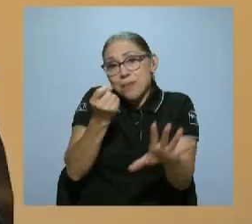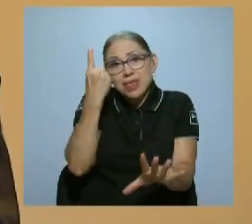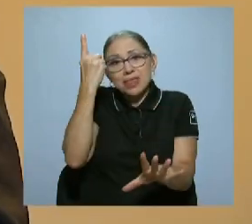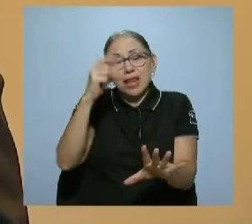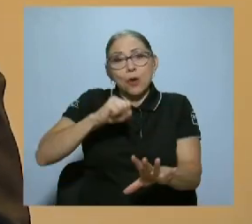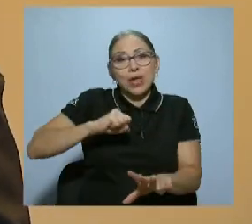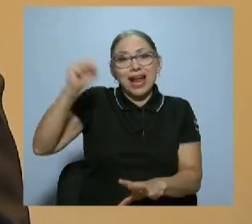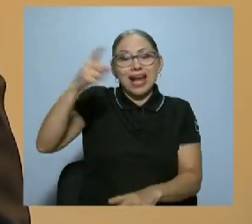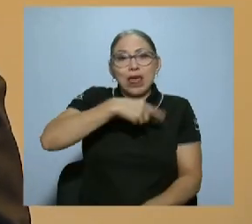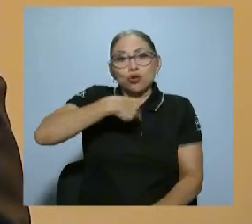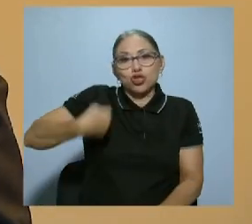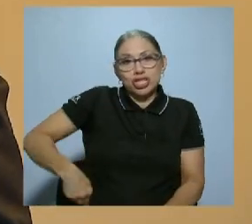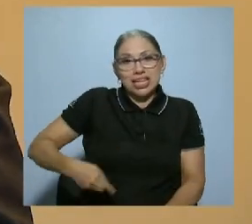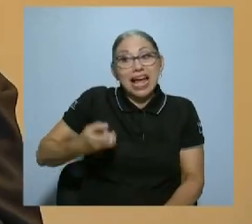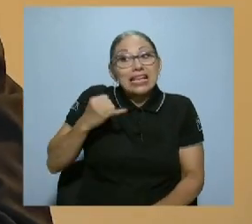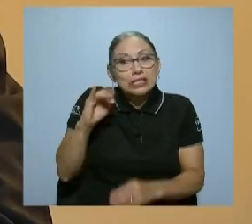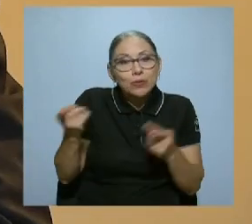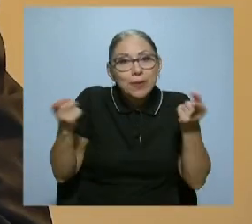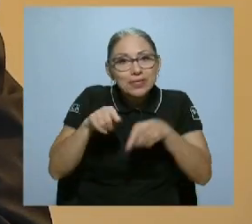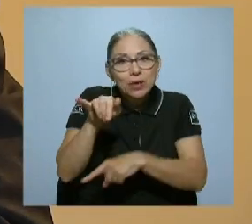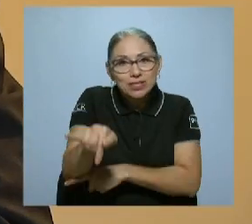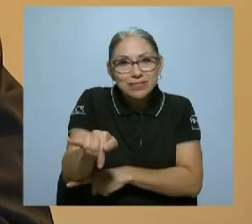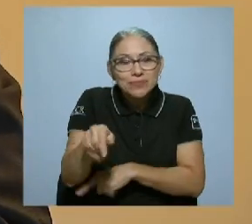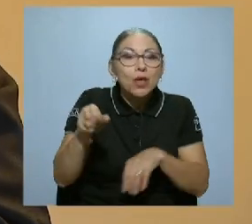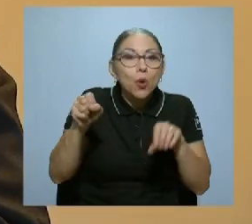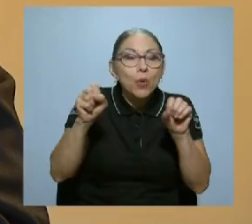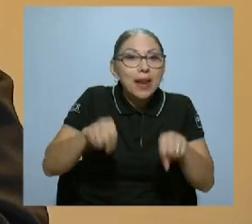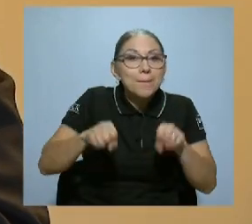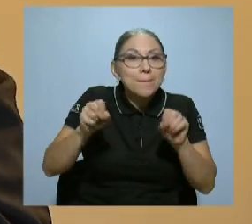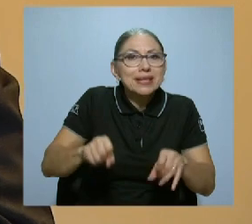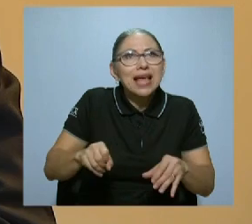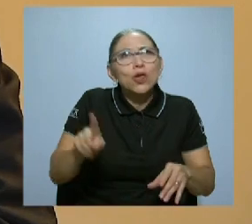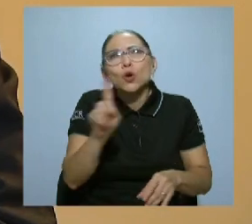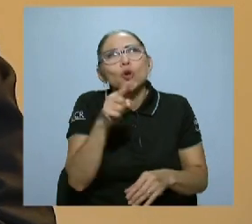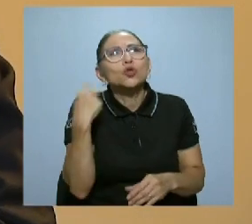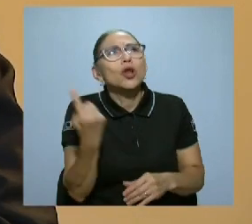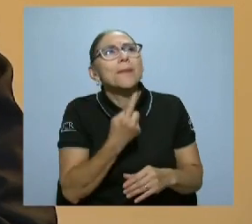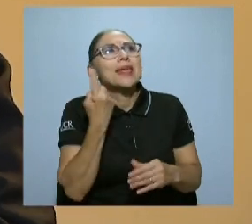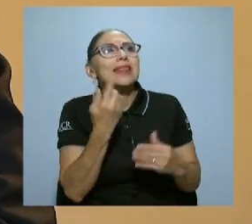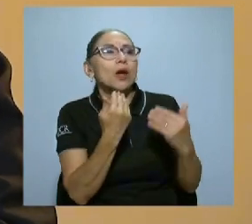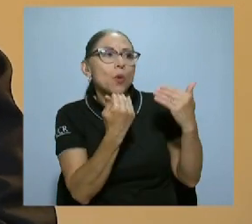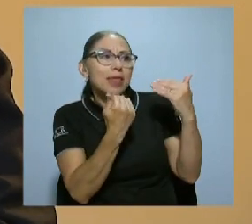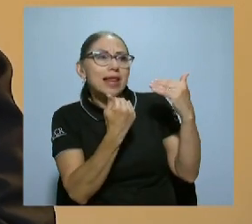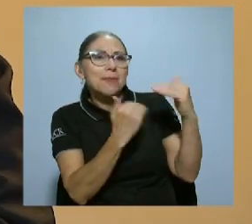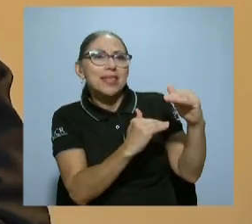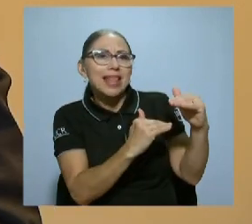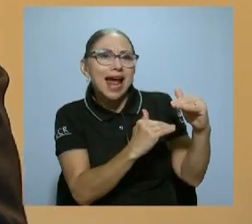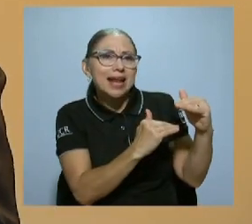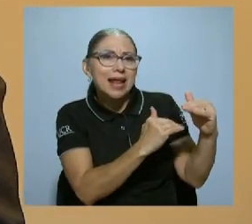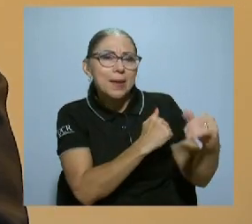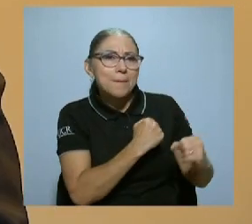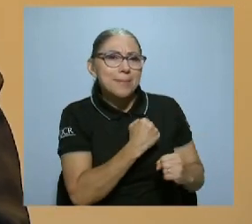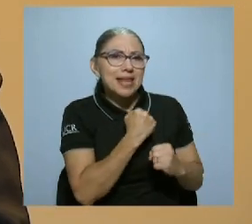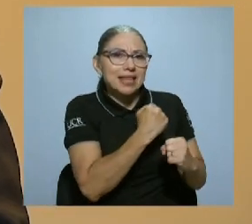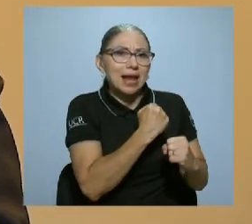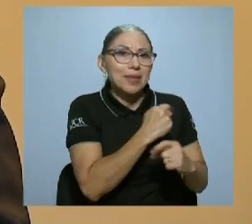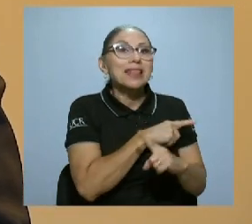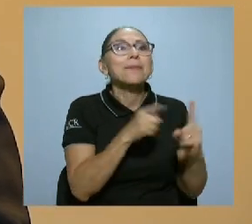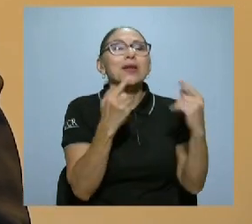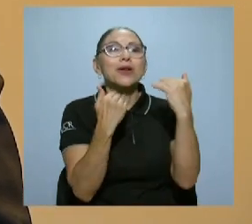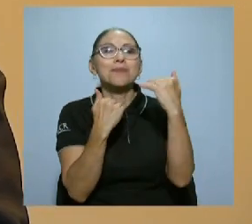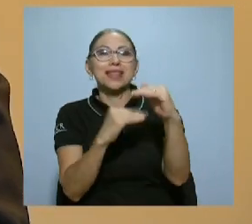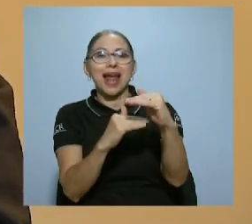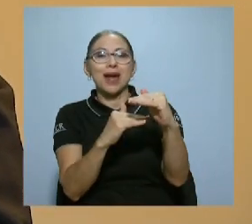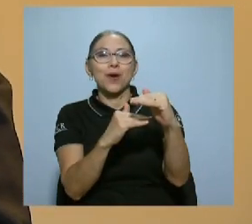sido, y hubiera tenido la capacidad de no tanto someter militarmente, someter políticamente a Taiwán.